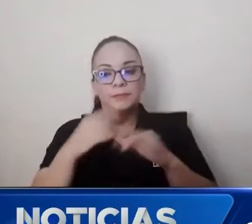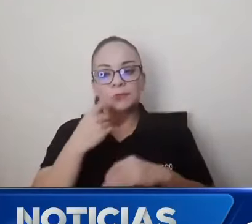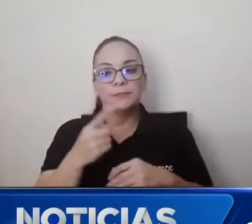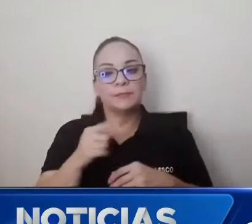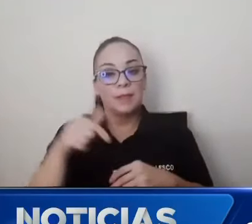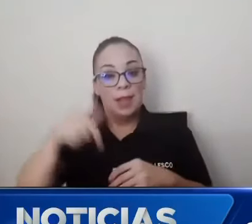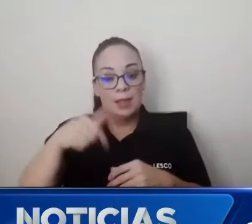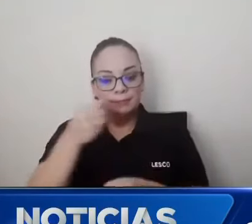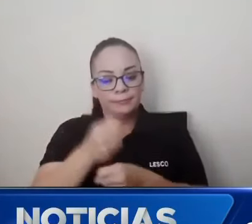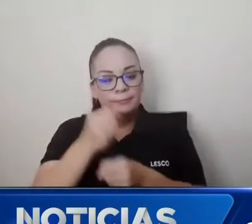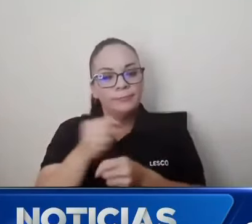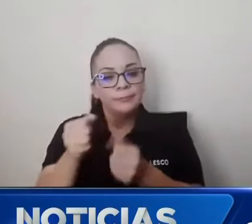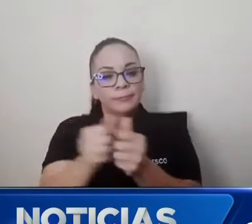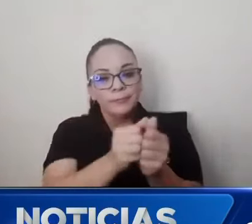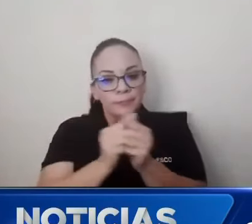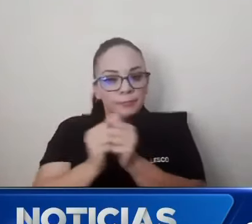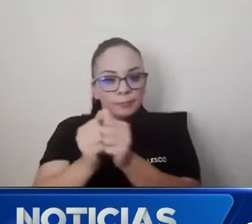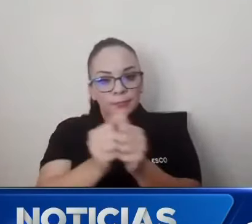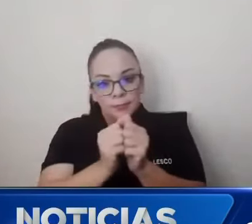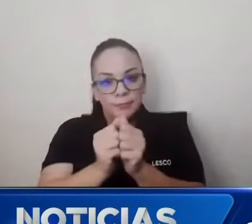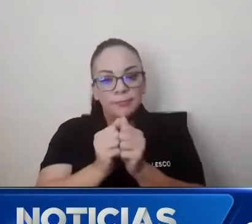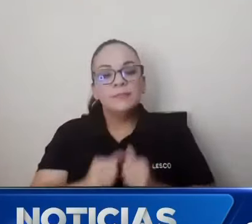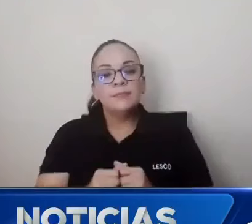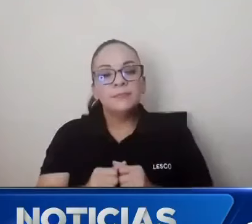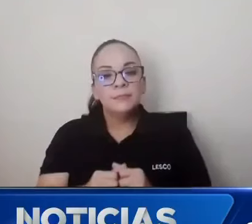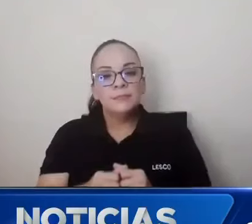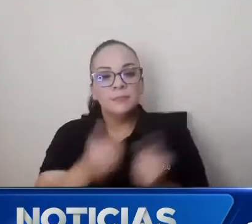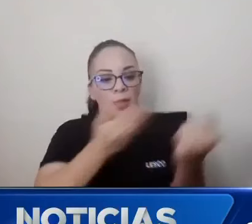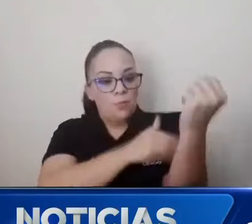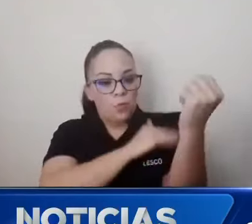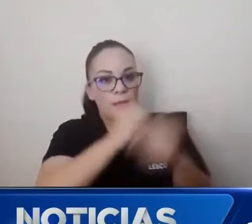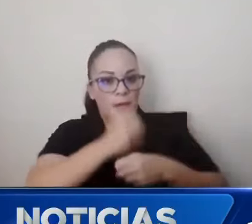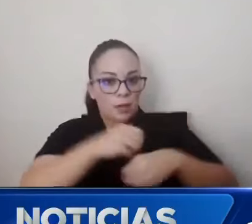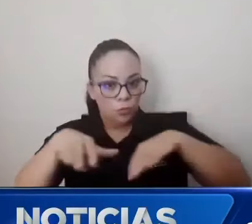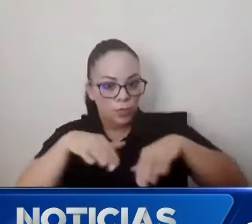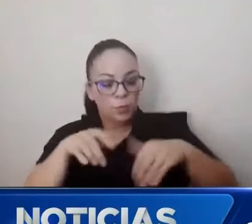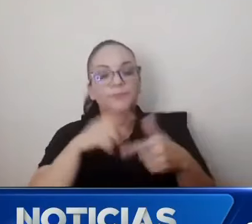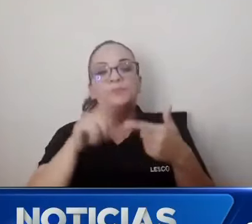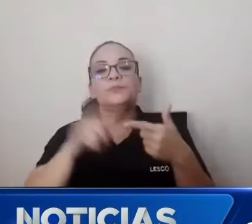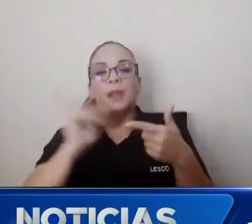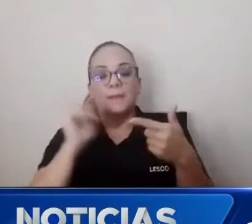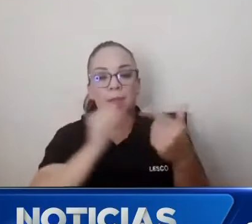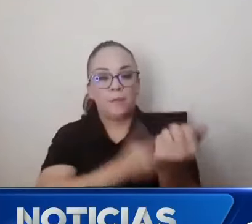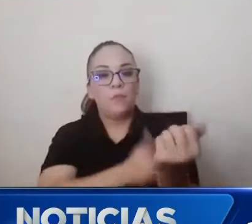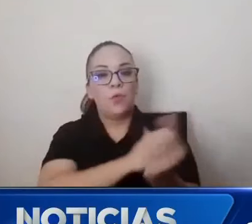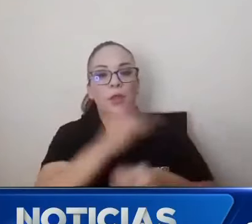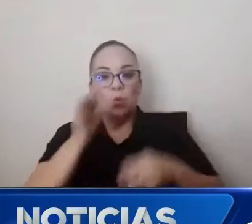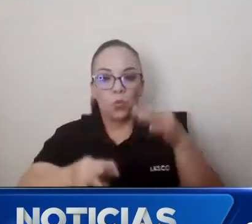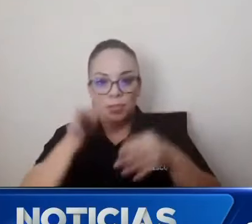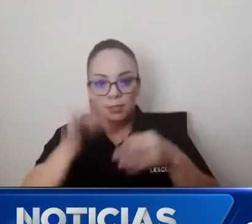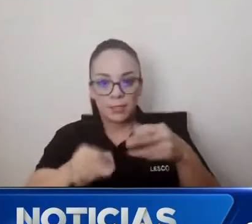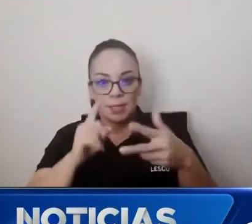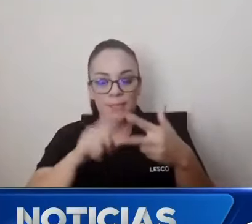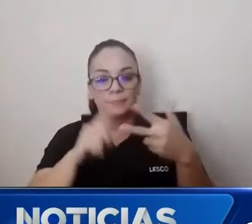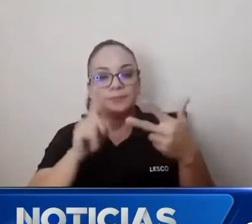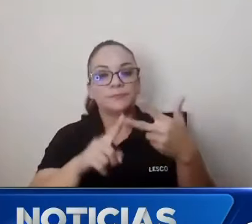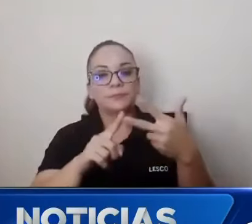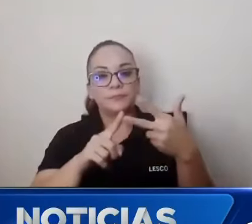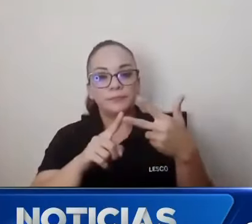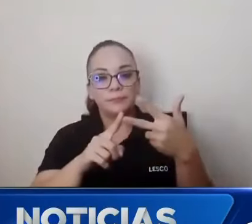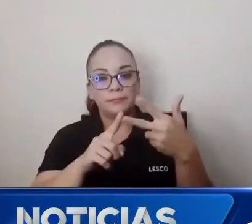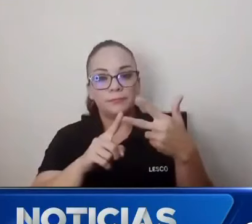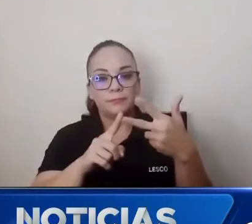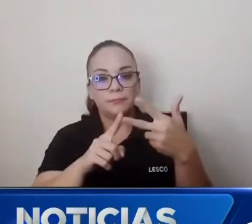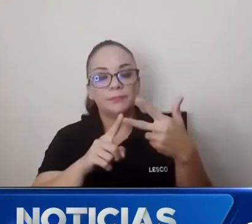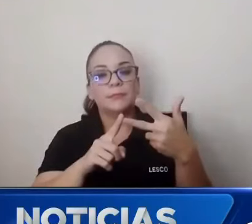manera conjunta, aparte del Poder Ejecutivo, los colegas del Poder Judicial y los colegas que tienen